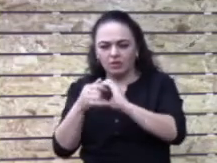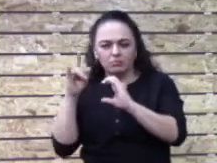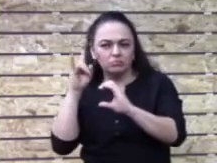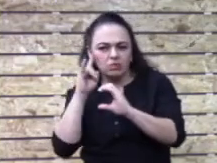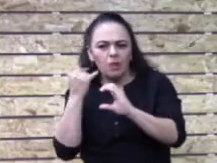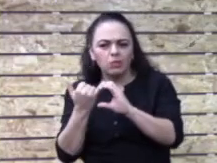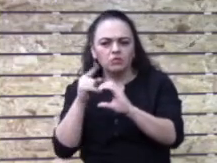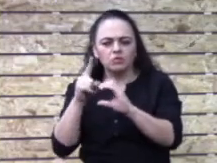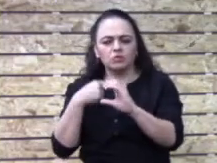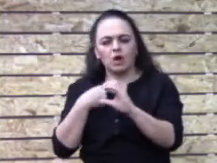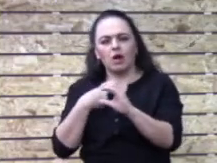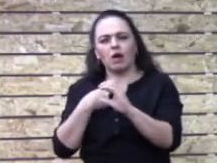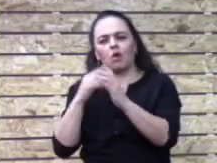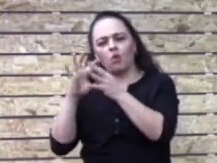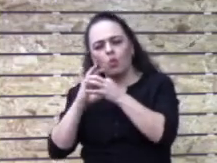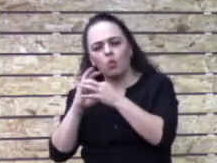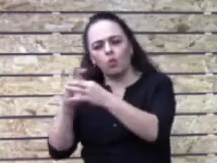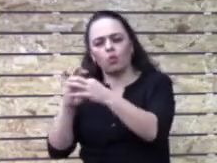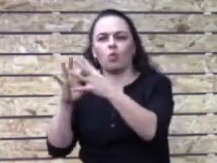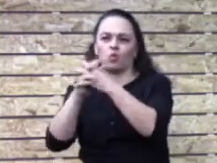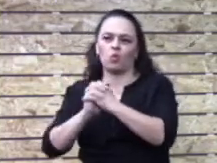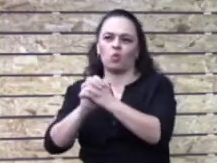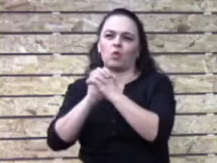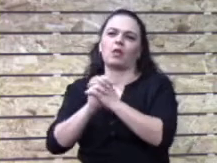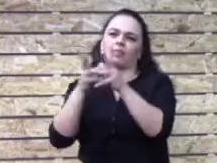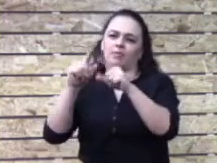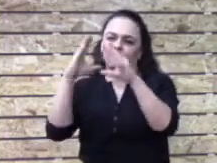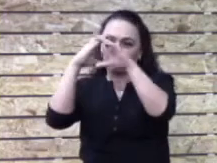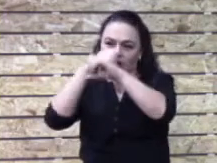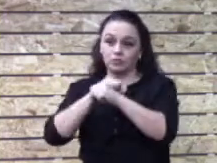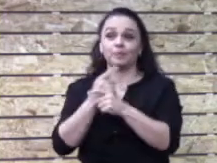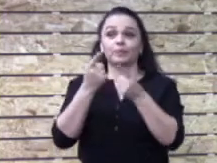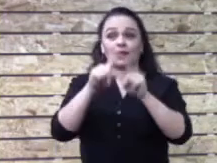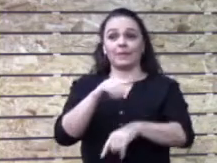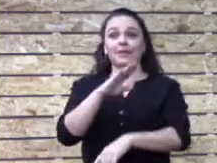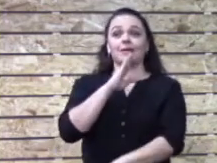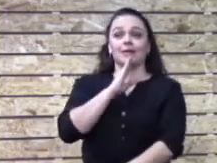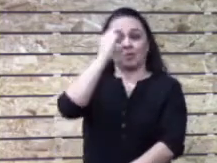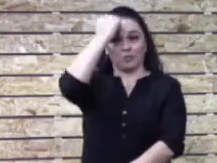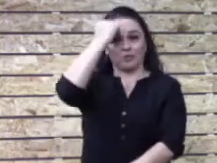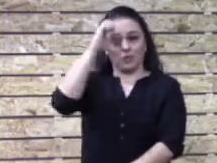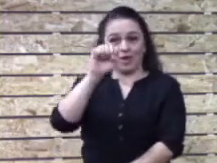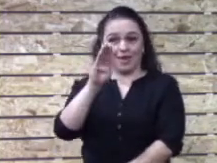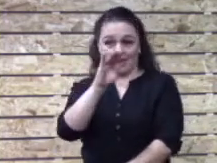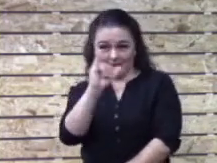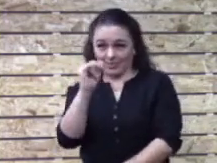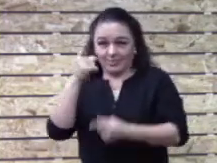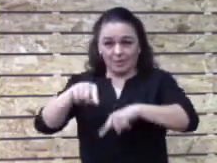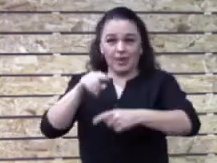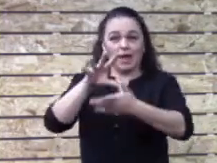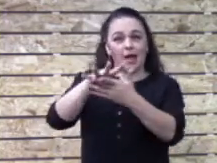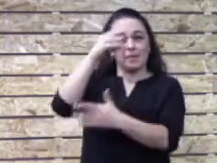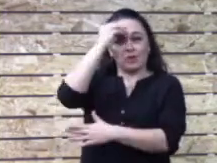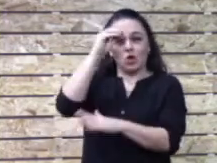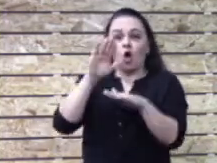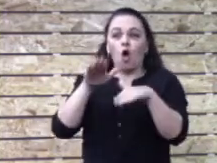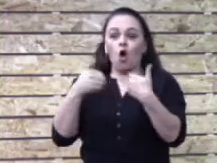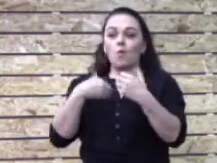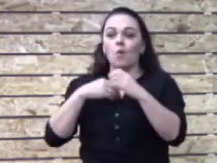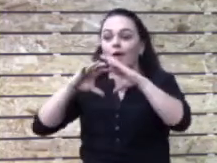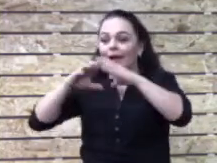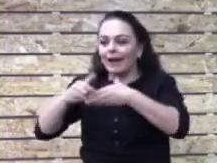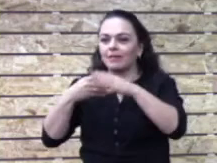audio todas las noches. Y los maestros de la EVI han estado a toda marcha aprendiendo cómo hacer clases